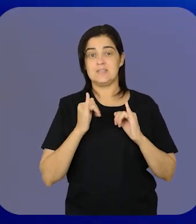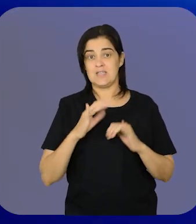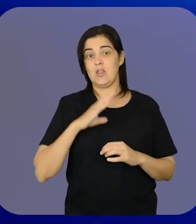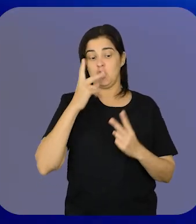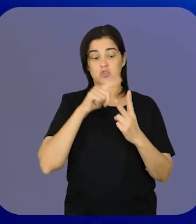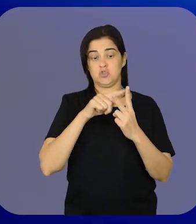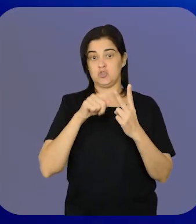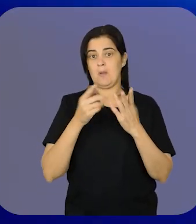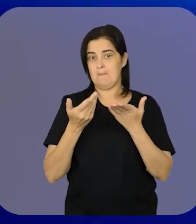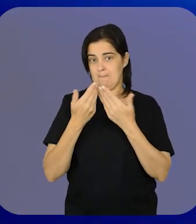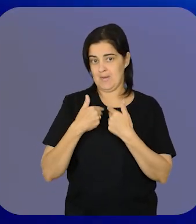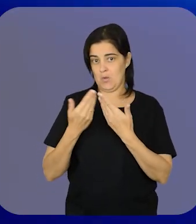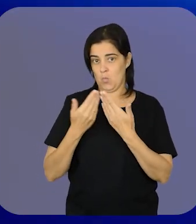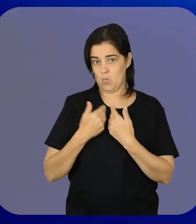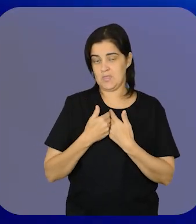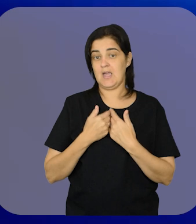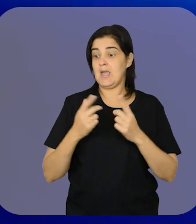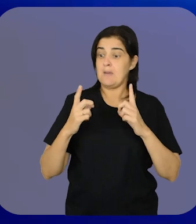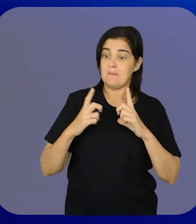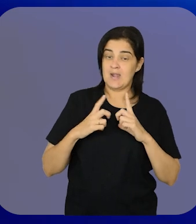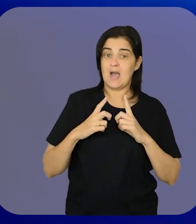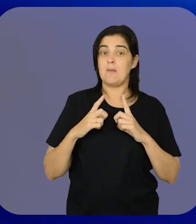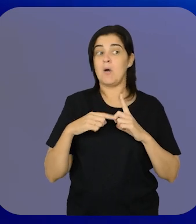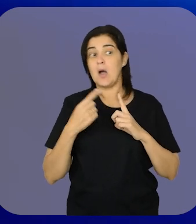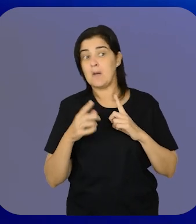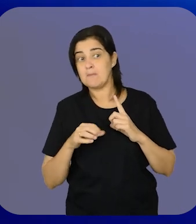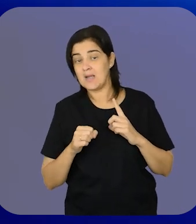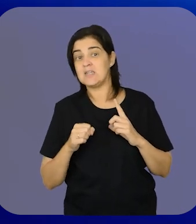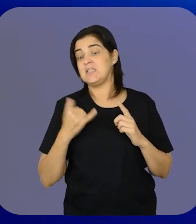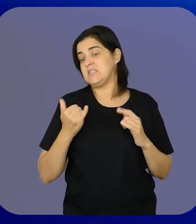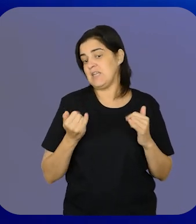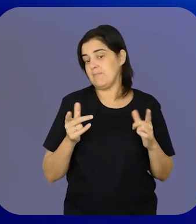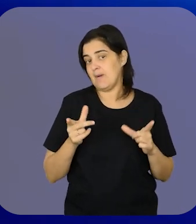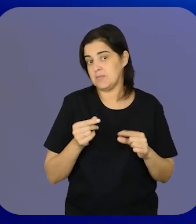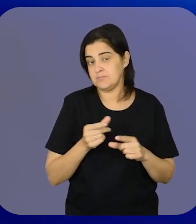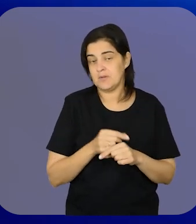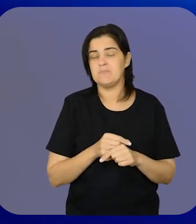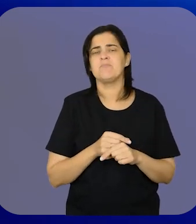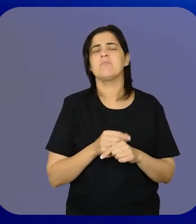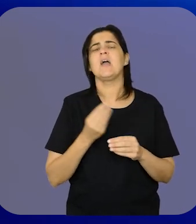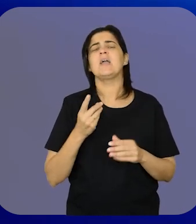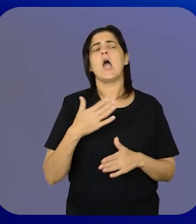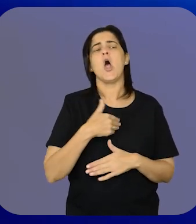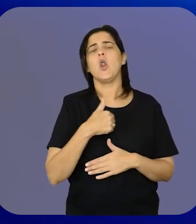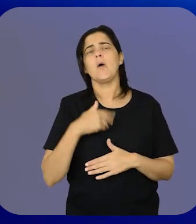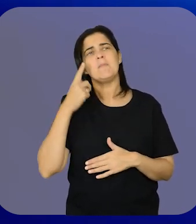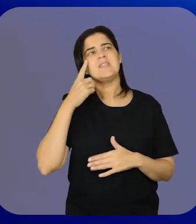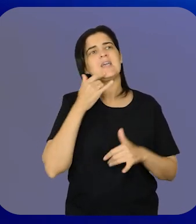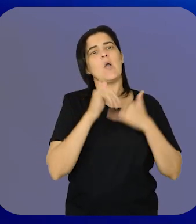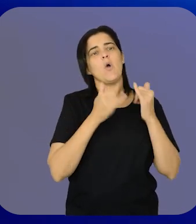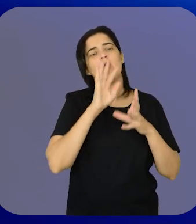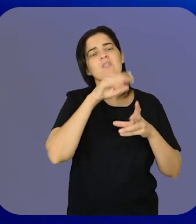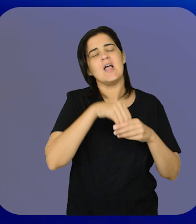dos preguntas Sí, a ver. mientras esperamos a alguien más y vamos cerrando. ¿Qué rol Sí. entiendes que ocupa el juego en la